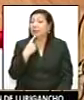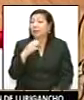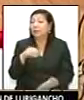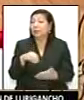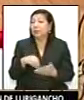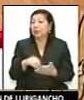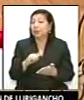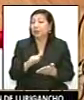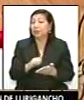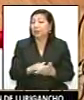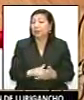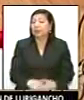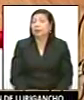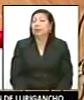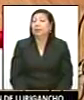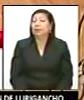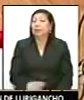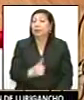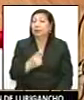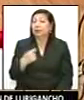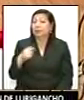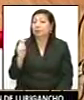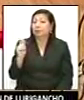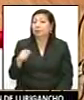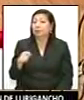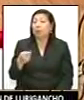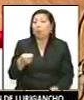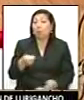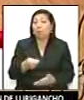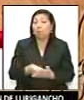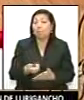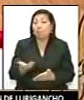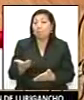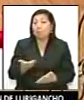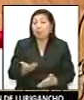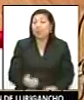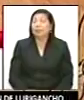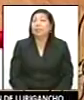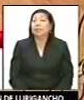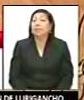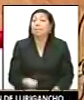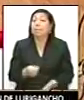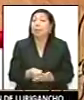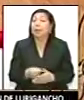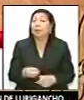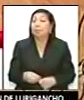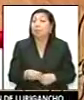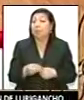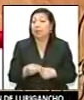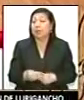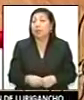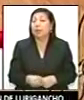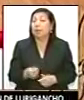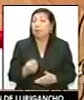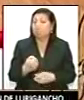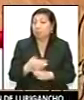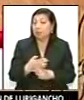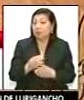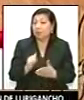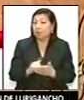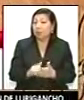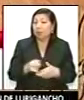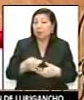tomarse en cuenta el 100% del ingreso percibido, remuneración principal y la bonificación